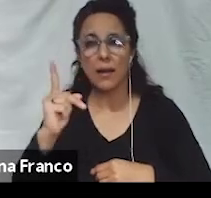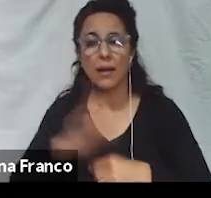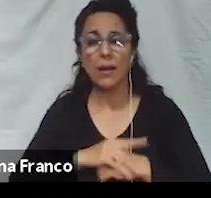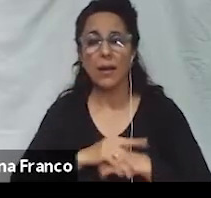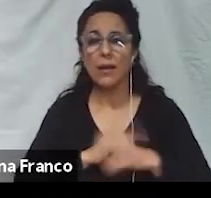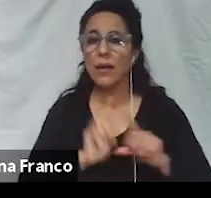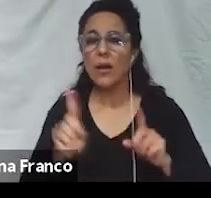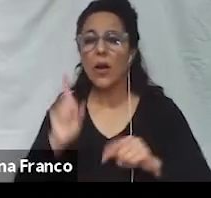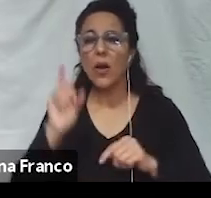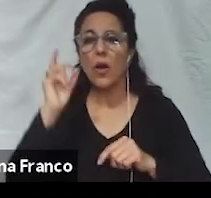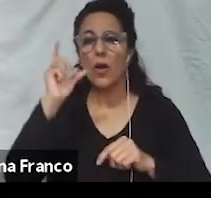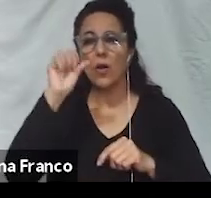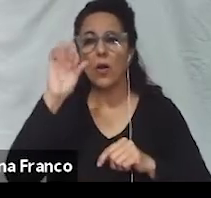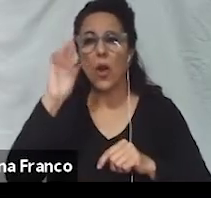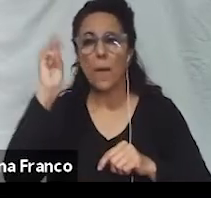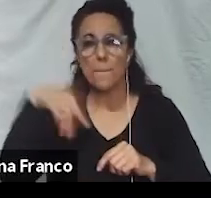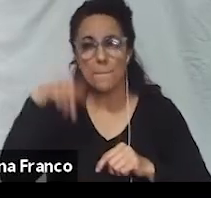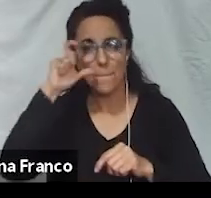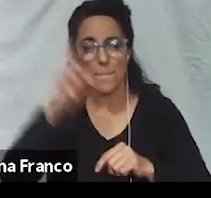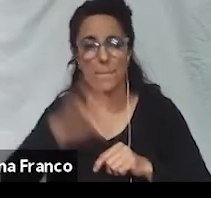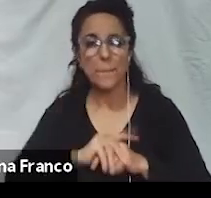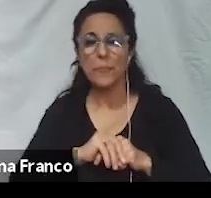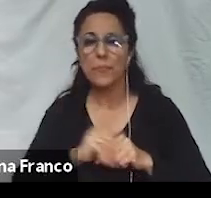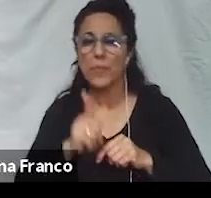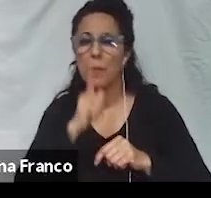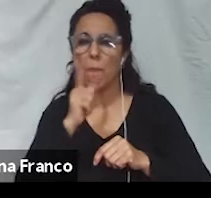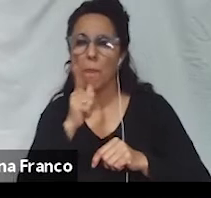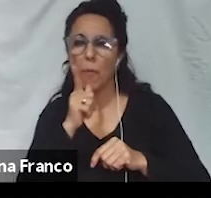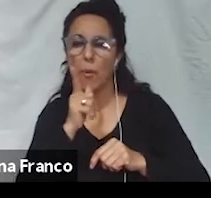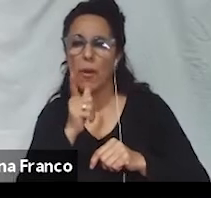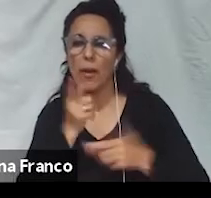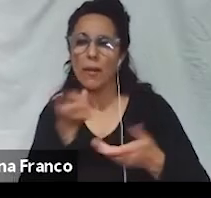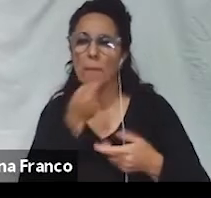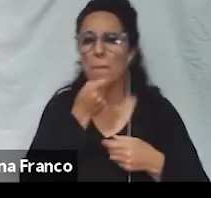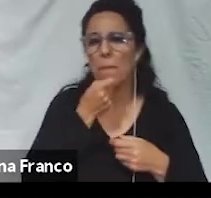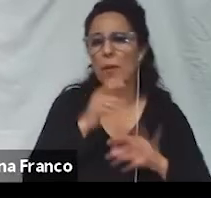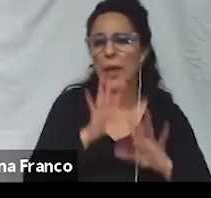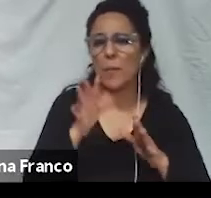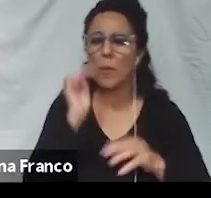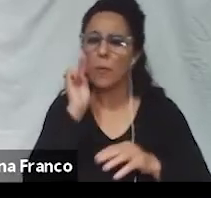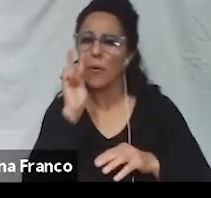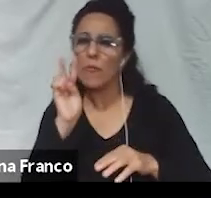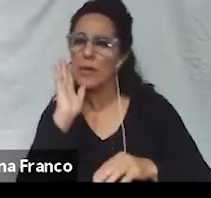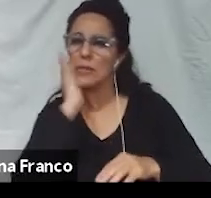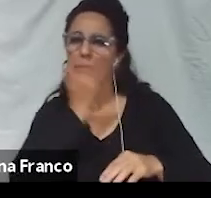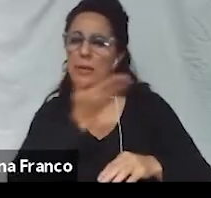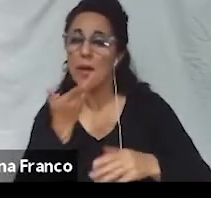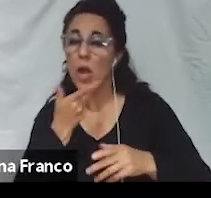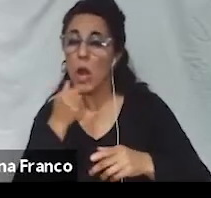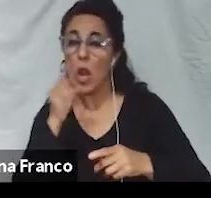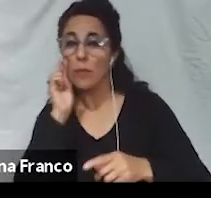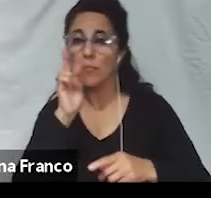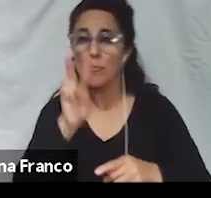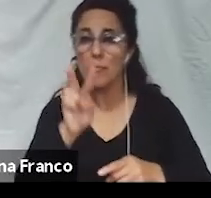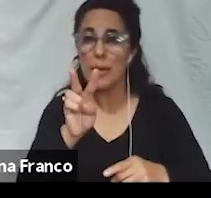es una extensión de Chrome, que nos simula cómo ve una persona con diferentes tipos de ceguera